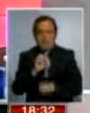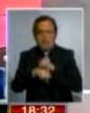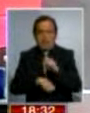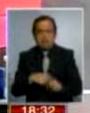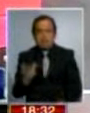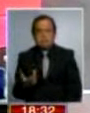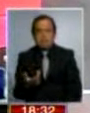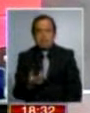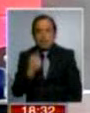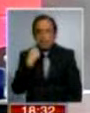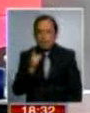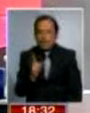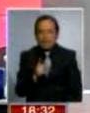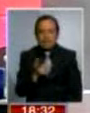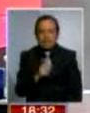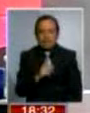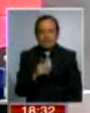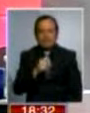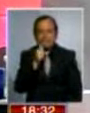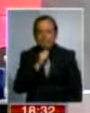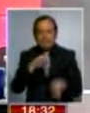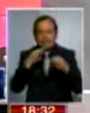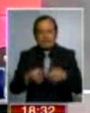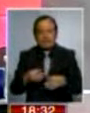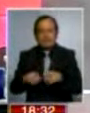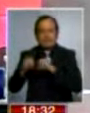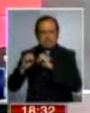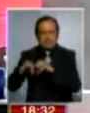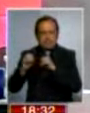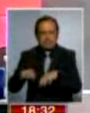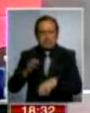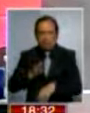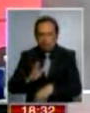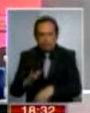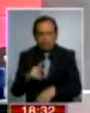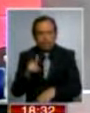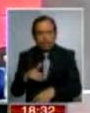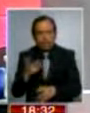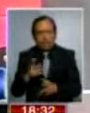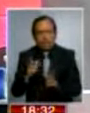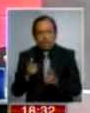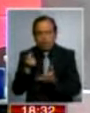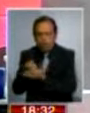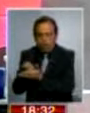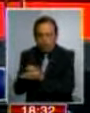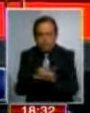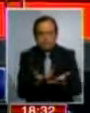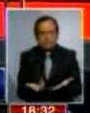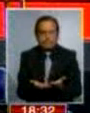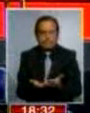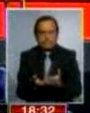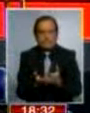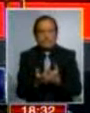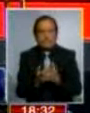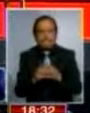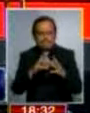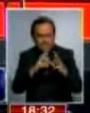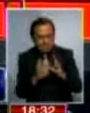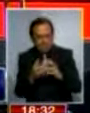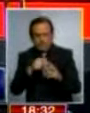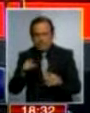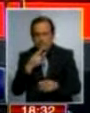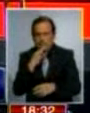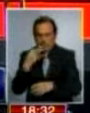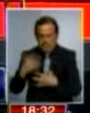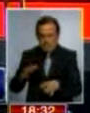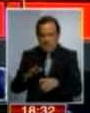causa, lo que no está acompañado por procesos de capacitación continuo permanente respecto a los equipos que se compran. Me imagino que ustedes esta situación se la han hecho ver a la